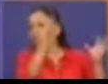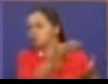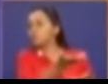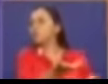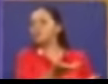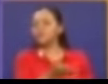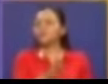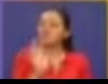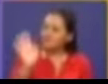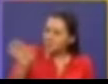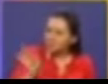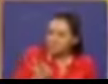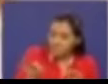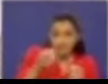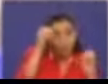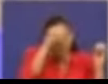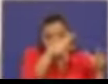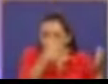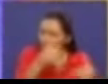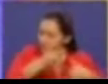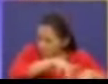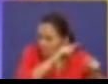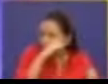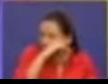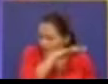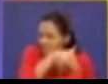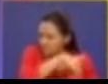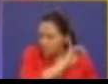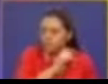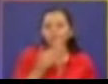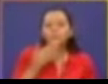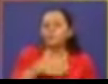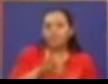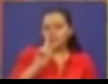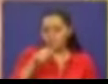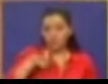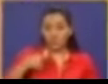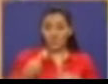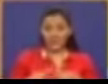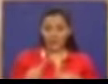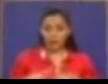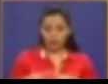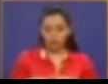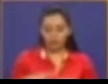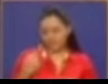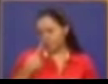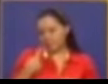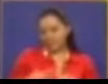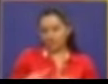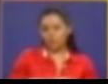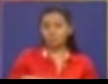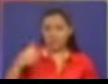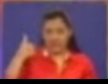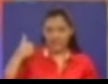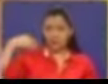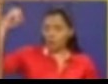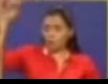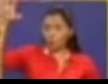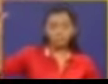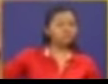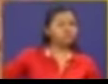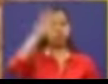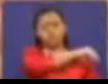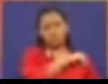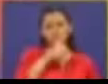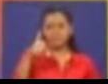cocina de inducción? Pero una familia del centro de Quito, con buena energía eléctrica, ¿por qué se